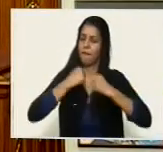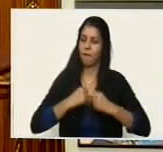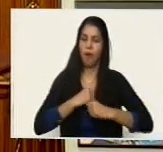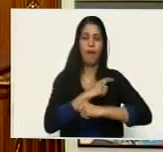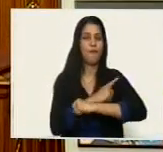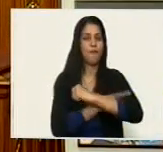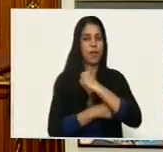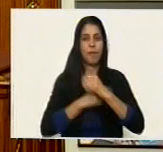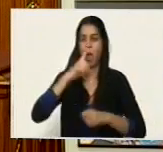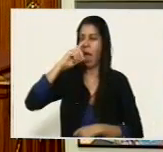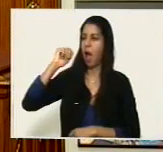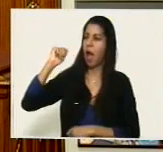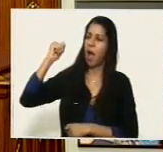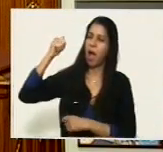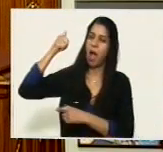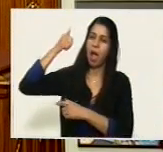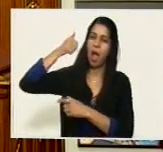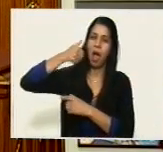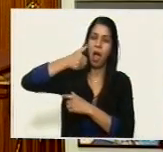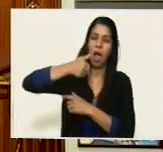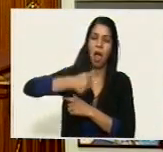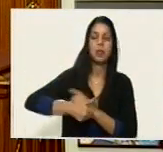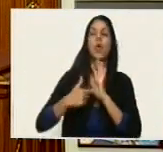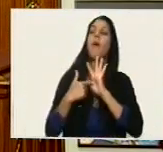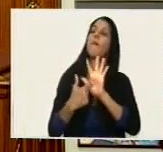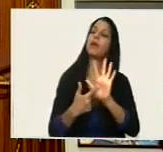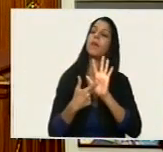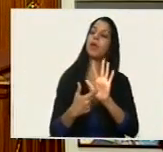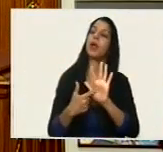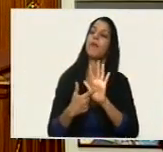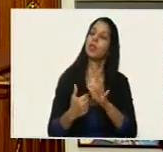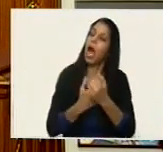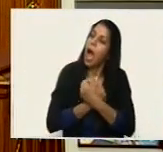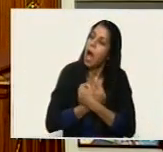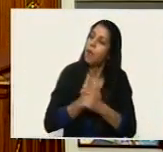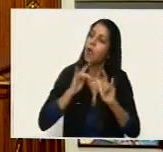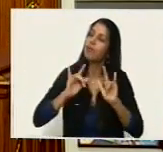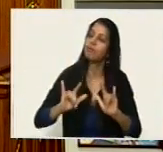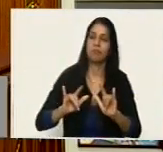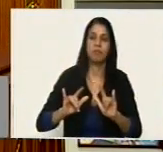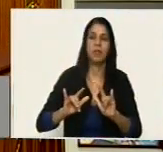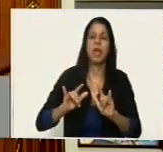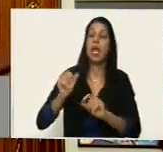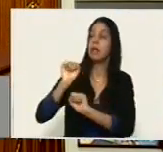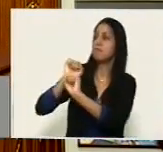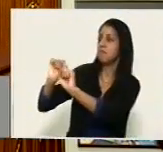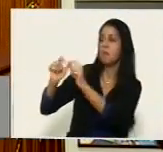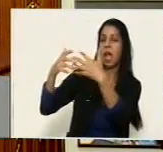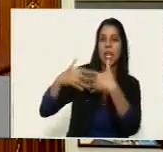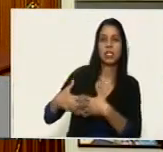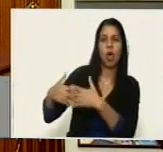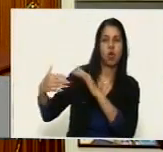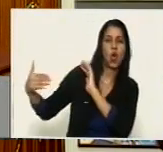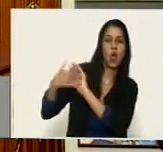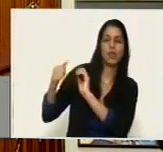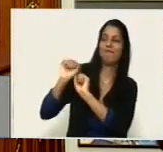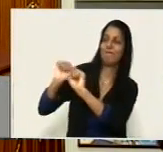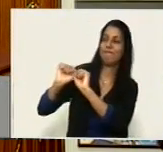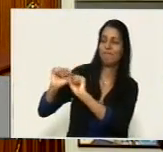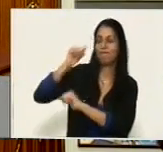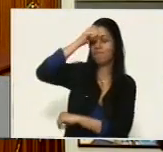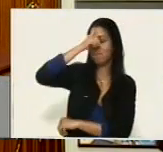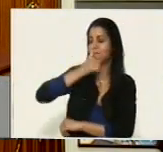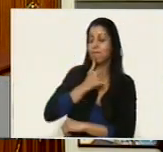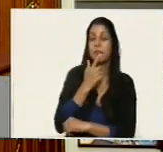lo largo de su vida ha demostrado su carácter profundamente antiimperialista y profundamente